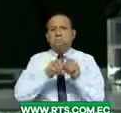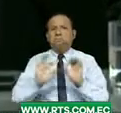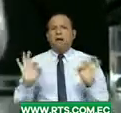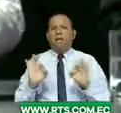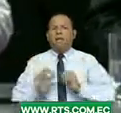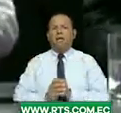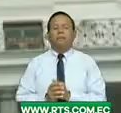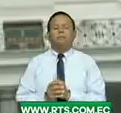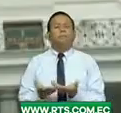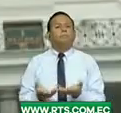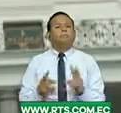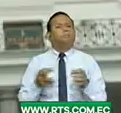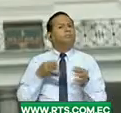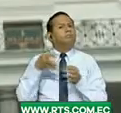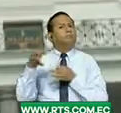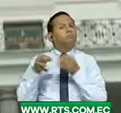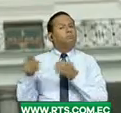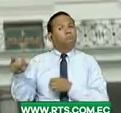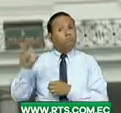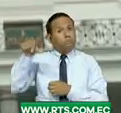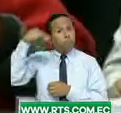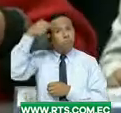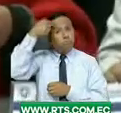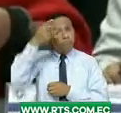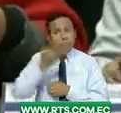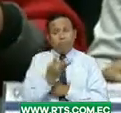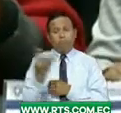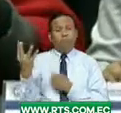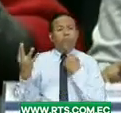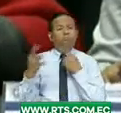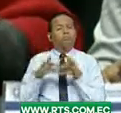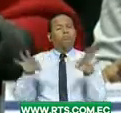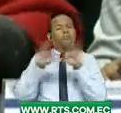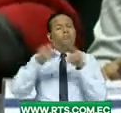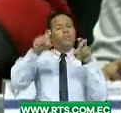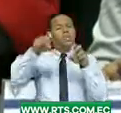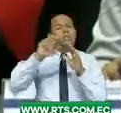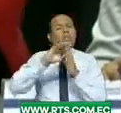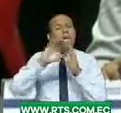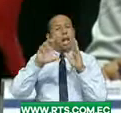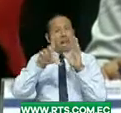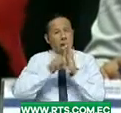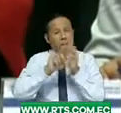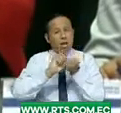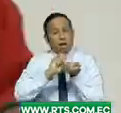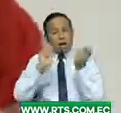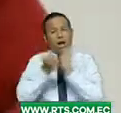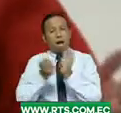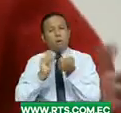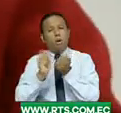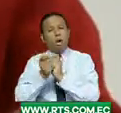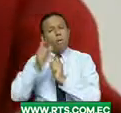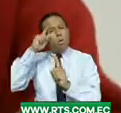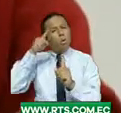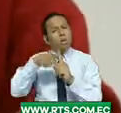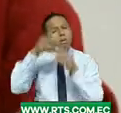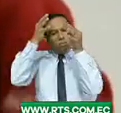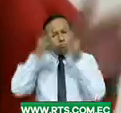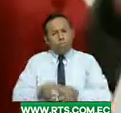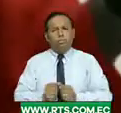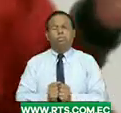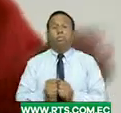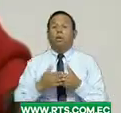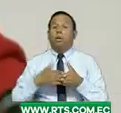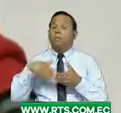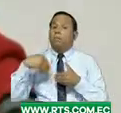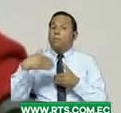que el legislativo tendrá que trabajar en la modificación de cuerpos legales para que los mismos sean efectivos. Por lo tanto, en los siguientes días, pondremos de